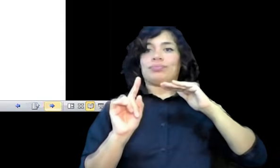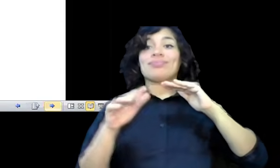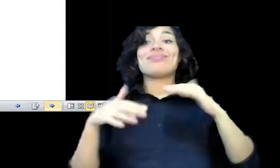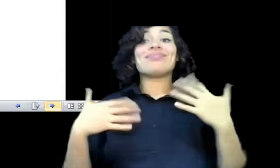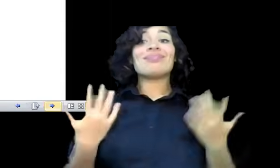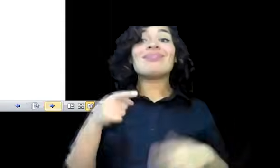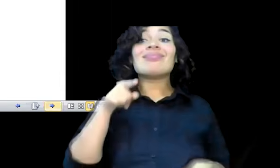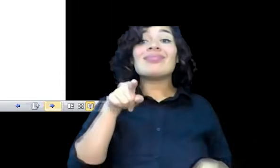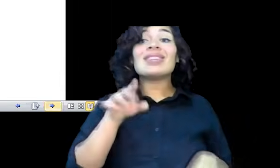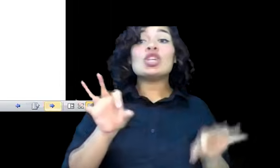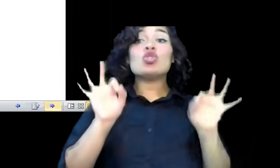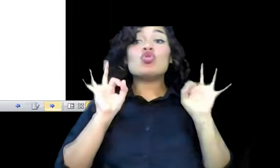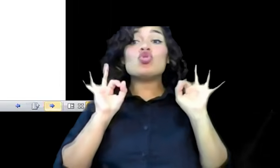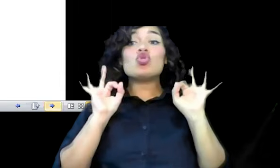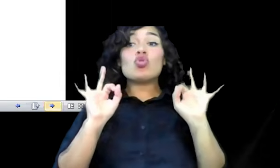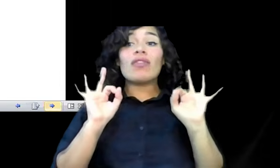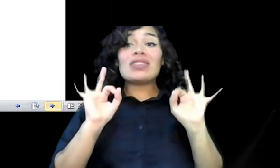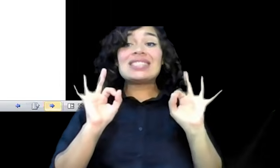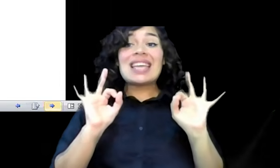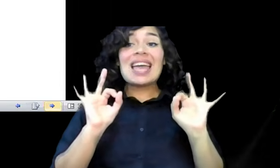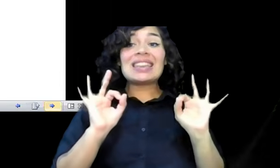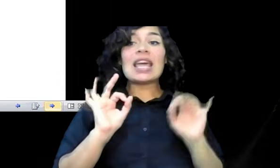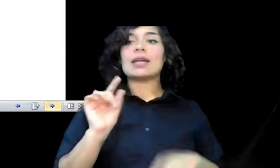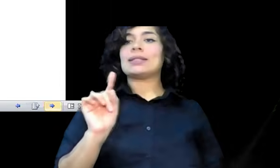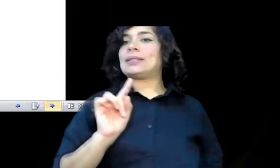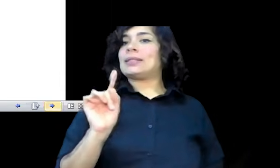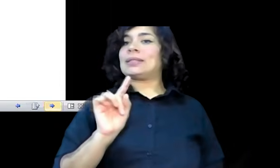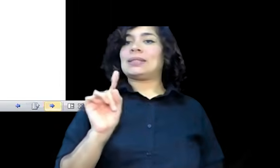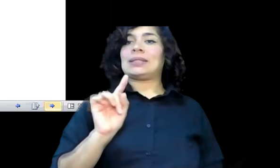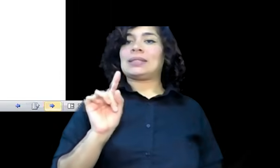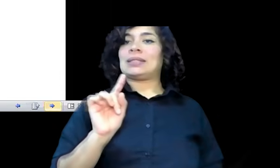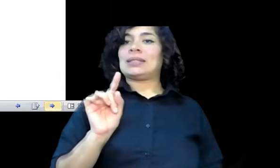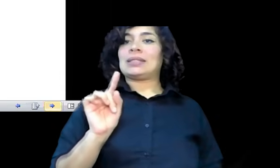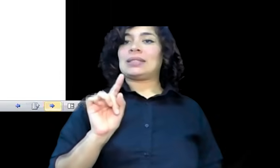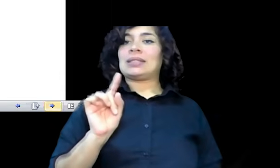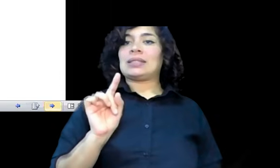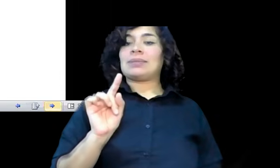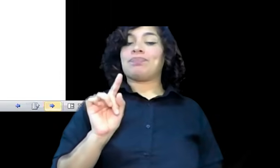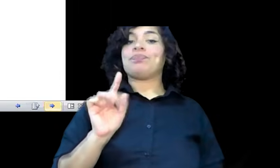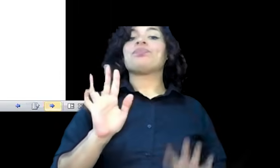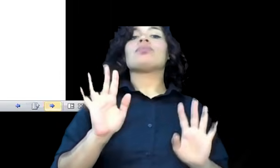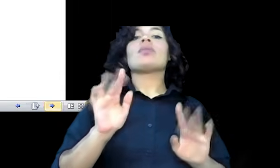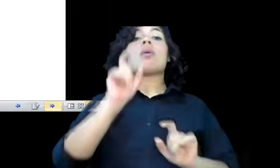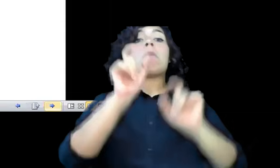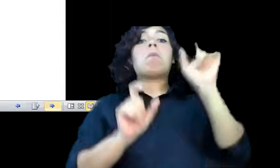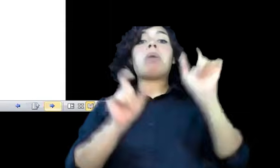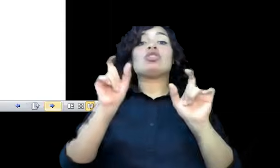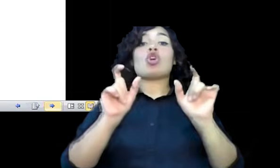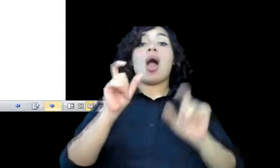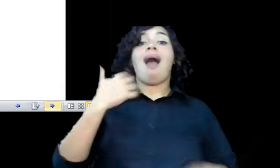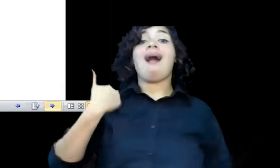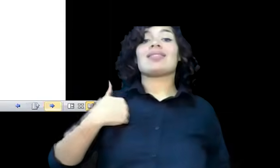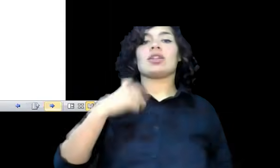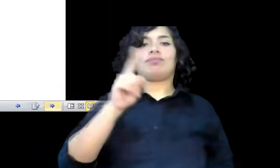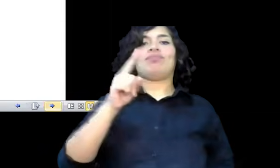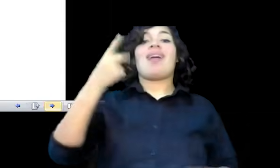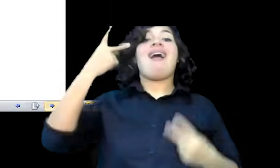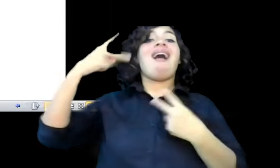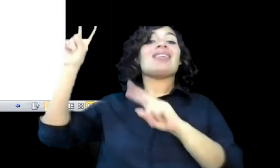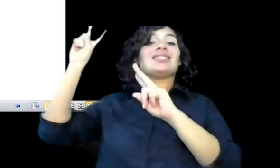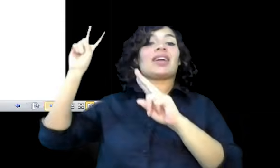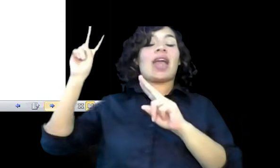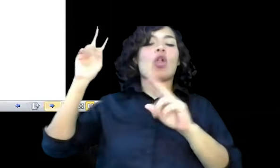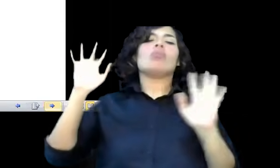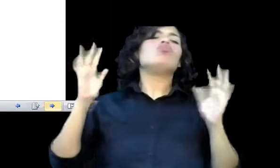no alcanza, ¿sí? a los no residentes argentinos, a los residentes extranjeros, por más que tengan inmuebles acá